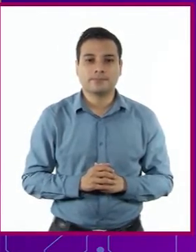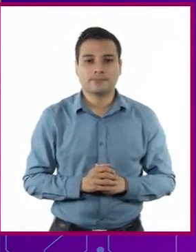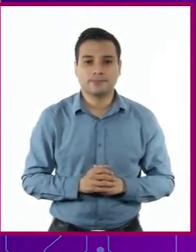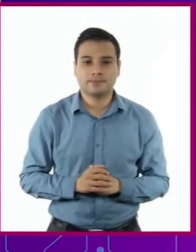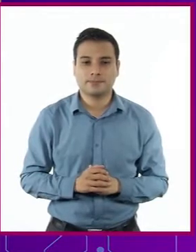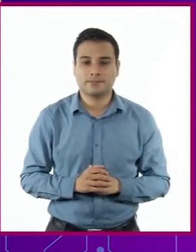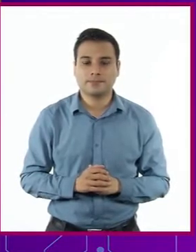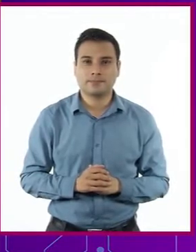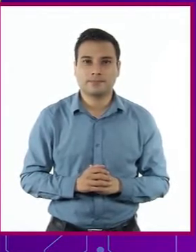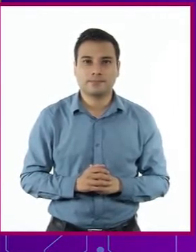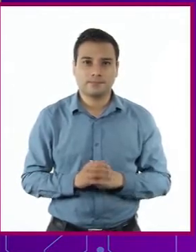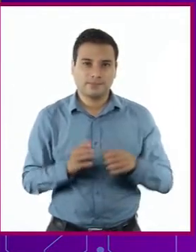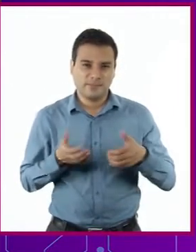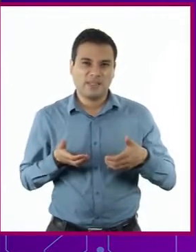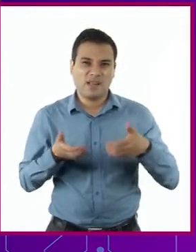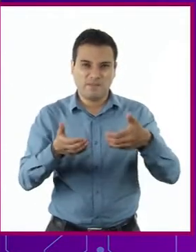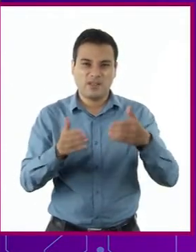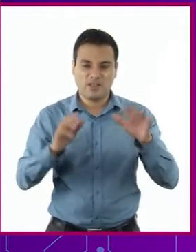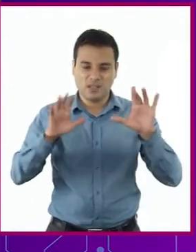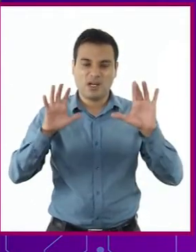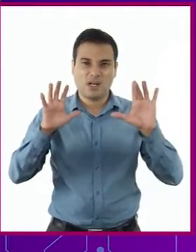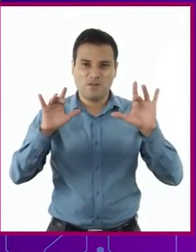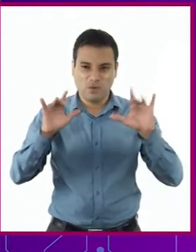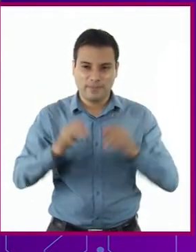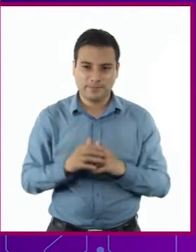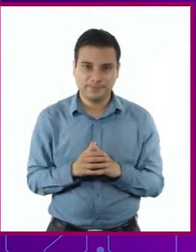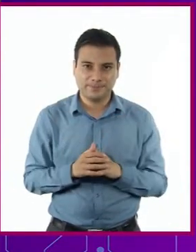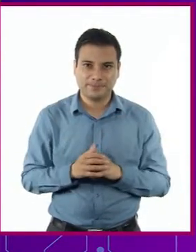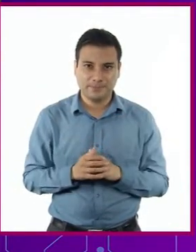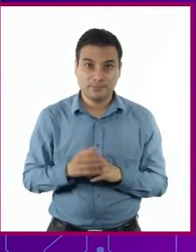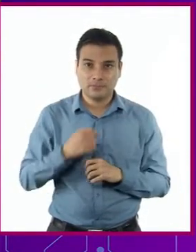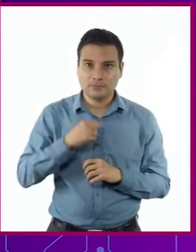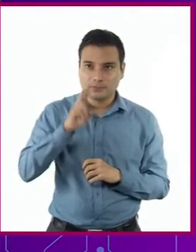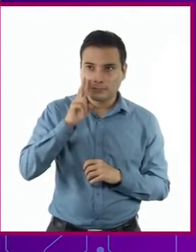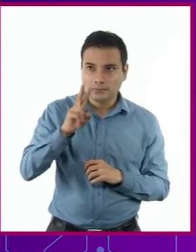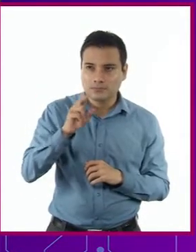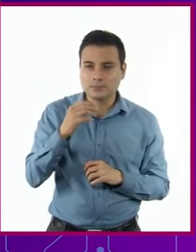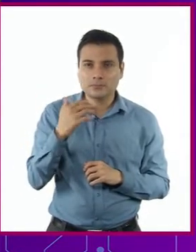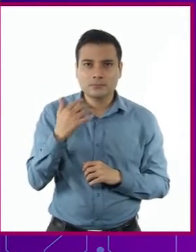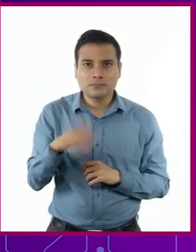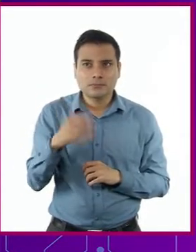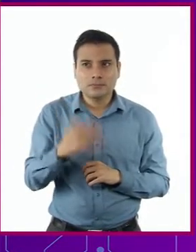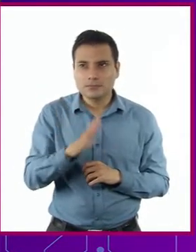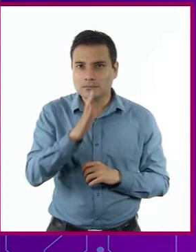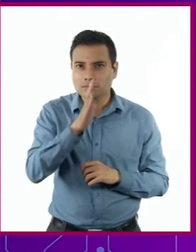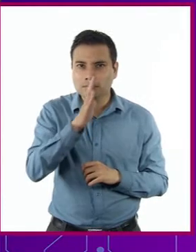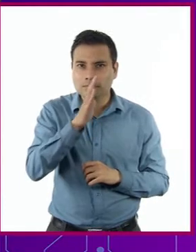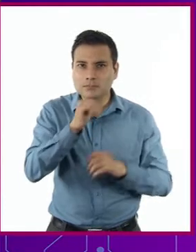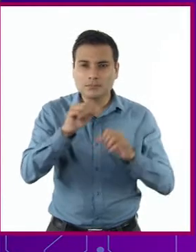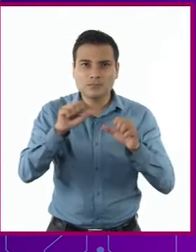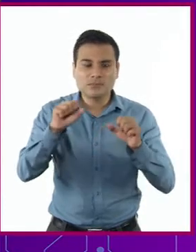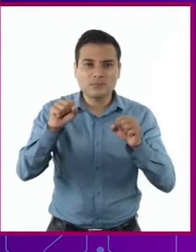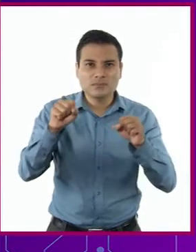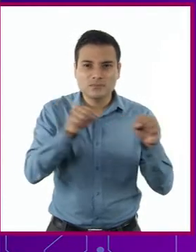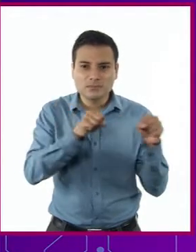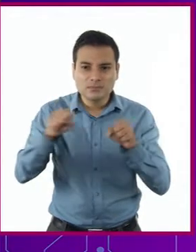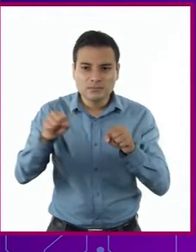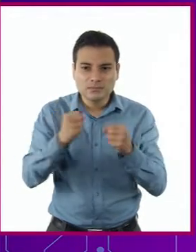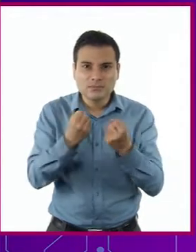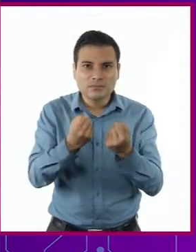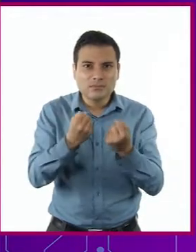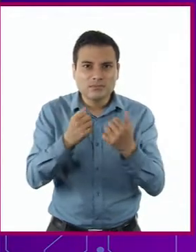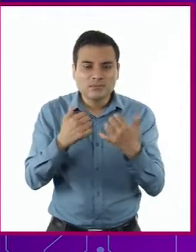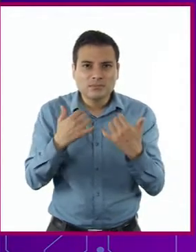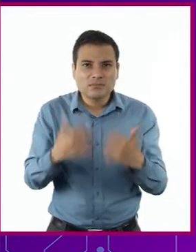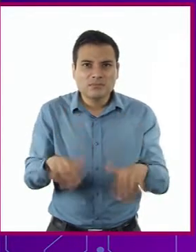Por la avenida Reforma, ya nos empezamos a dar cuenta de la magnitud de ese momento, de toda la desgracia que